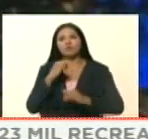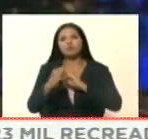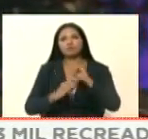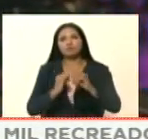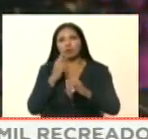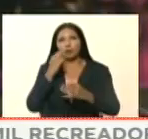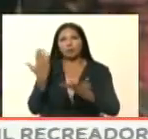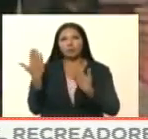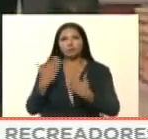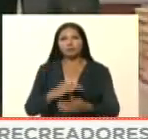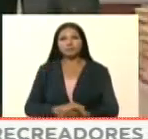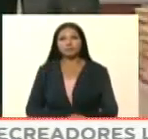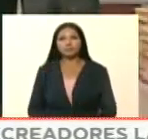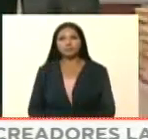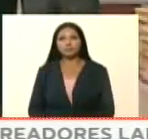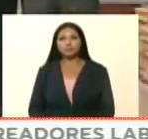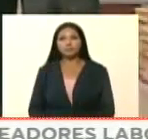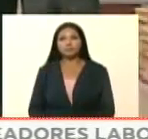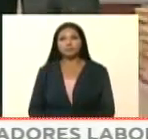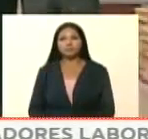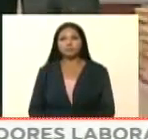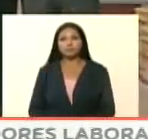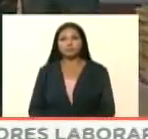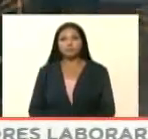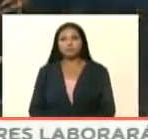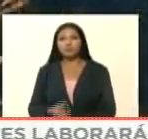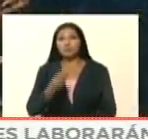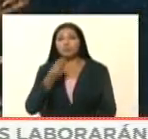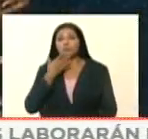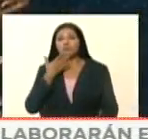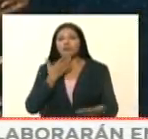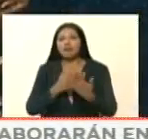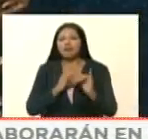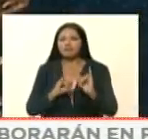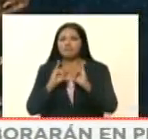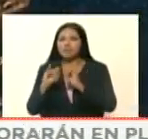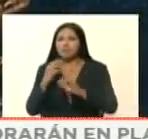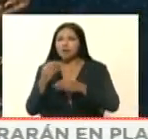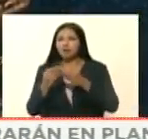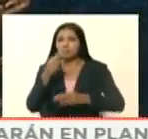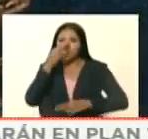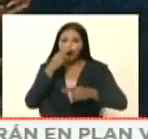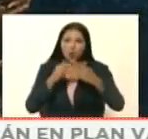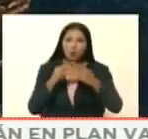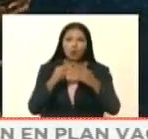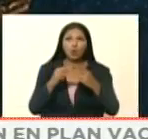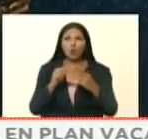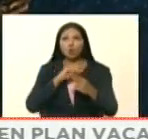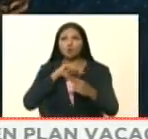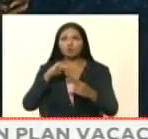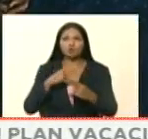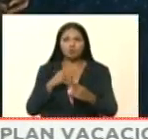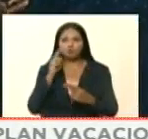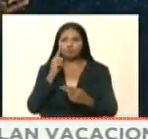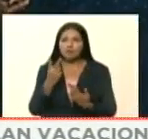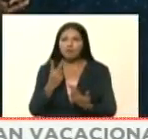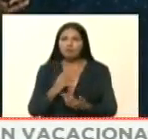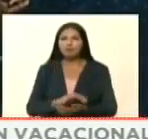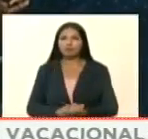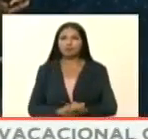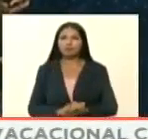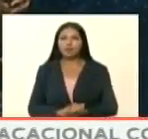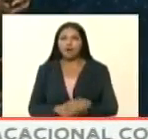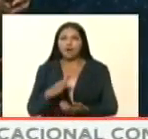Jorge Arriaza. Sí, muchas gracias. Ha sido un honor, un privilegio